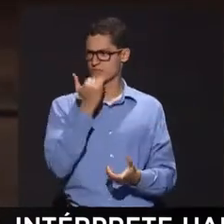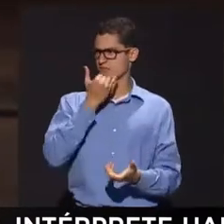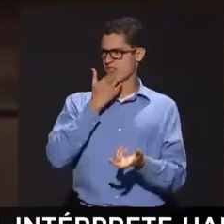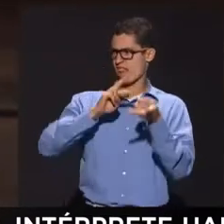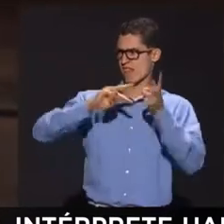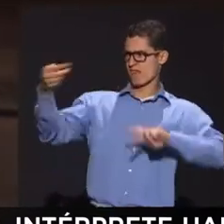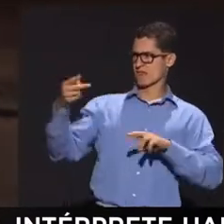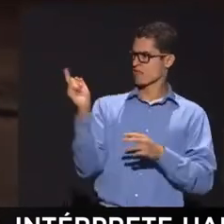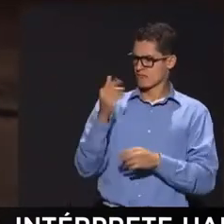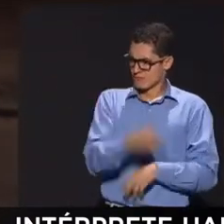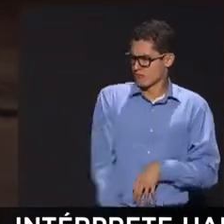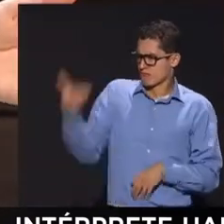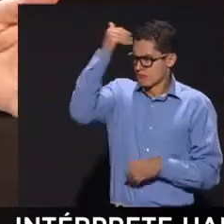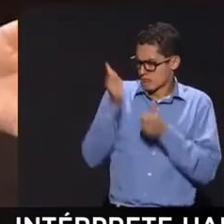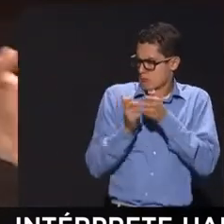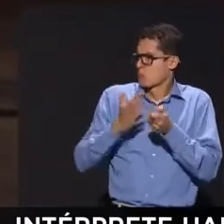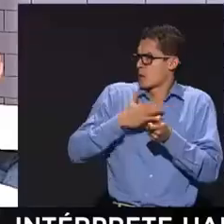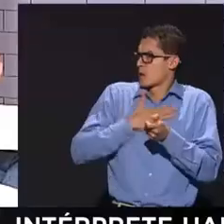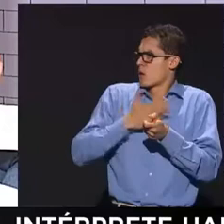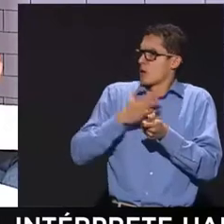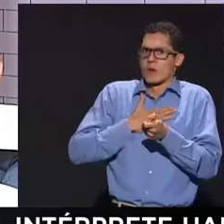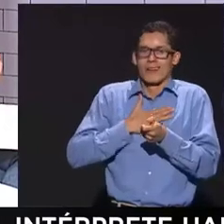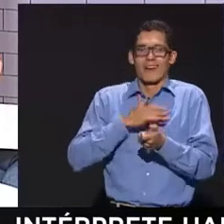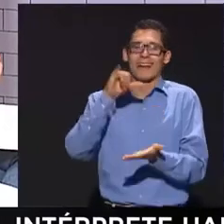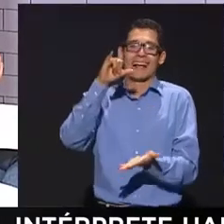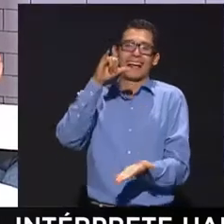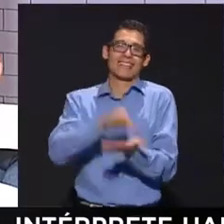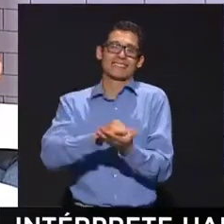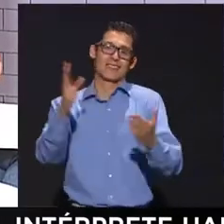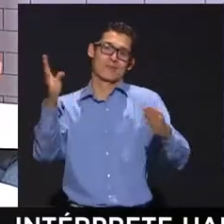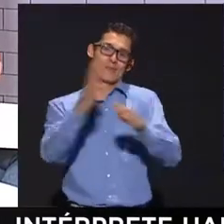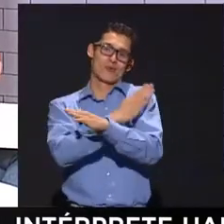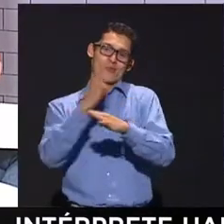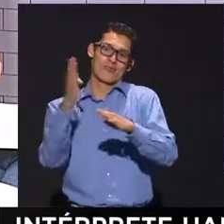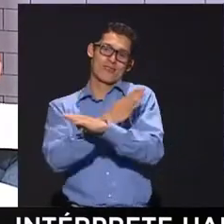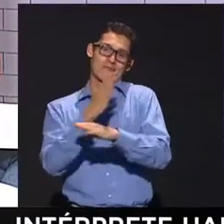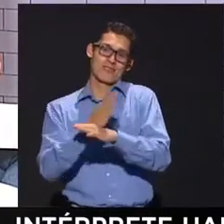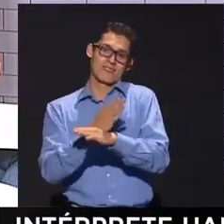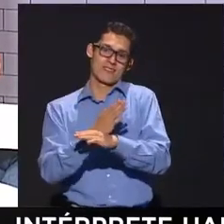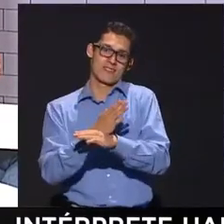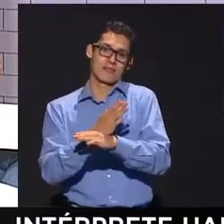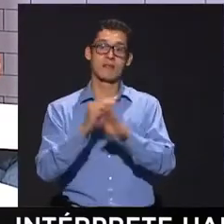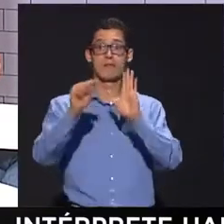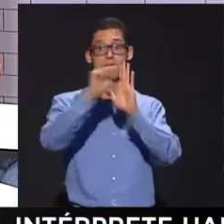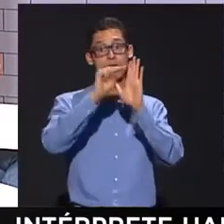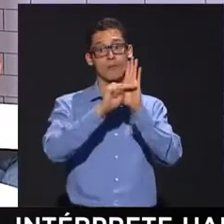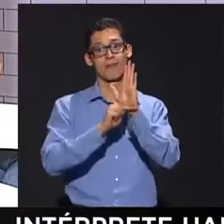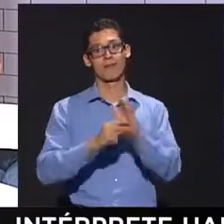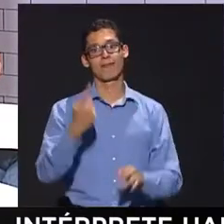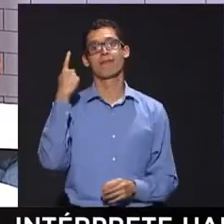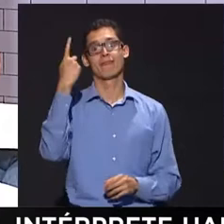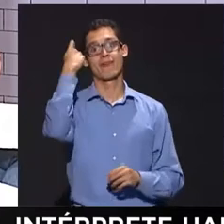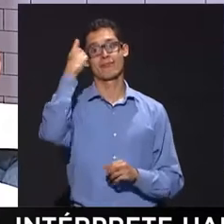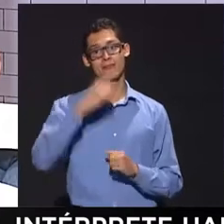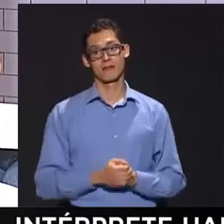tenido el celular de los 5, 6, 7 años, pero su papá se lo entregó con unas reglas, y puede que a veces se amañe mucho y el papá le tenga